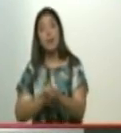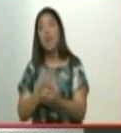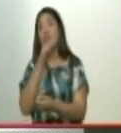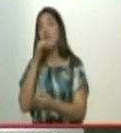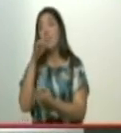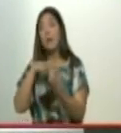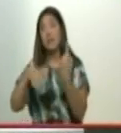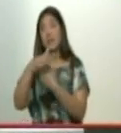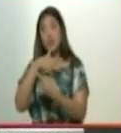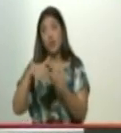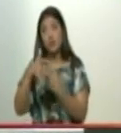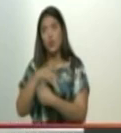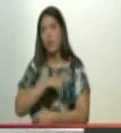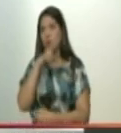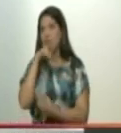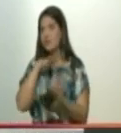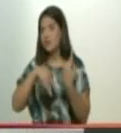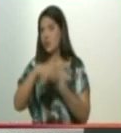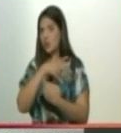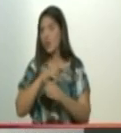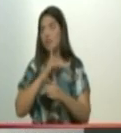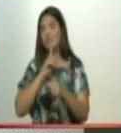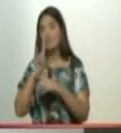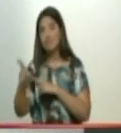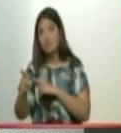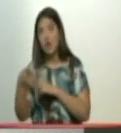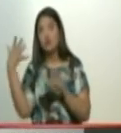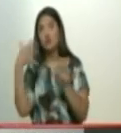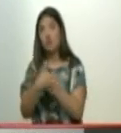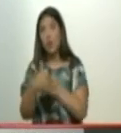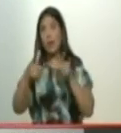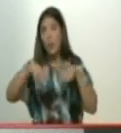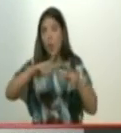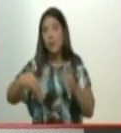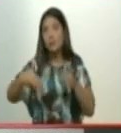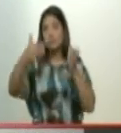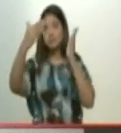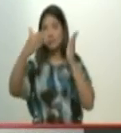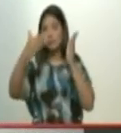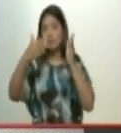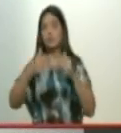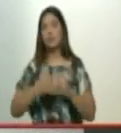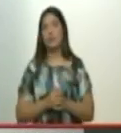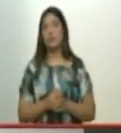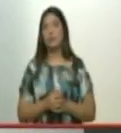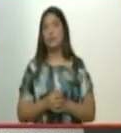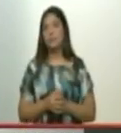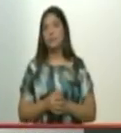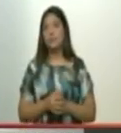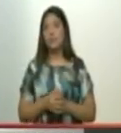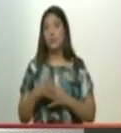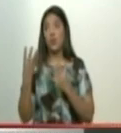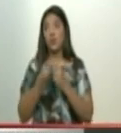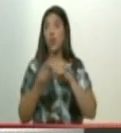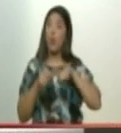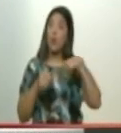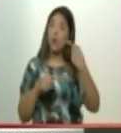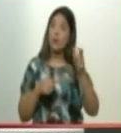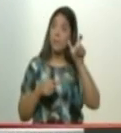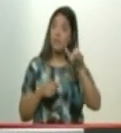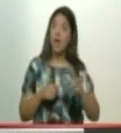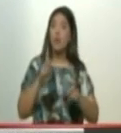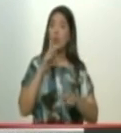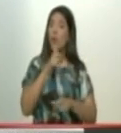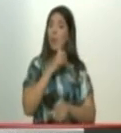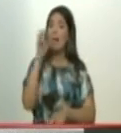la situación crítica. Sube al apartamento. Pérez Venta, en compañía de este lugar, de un ciudadano de nombre